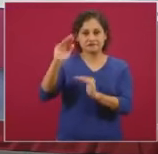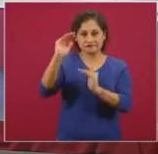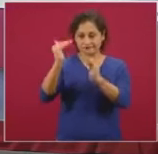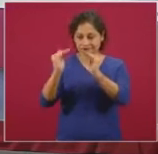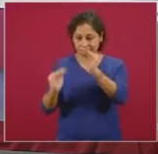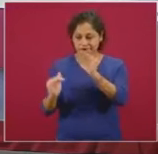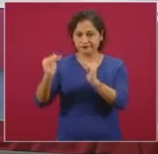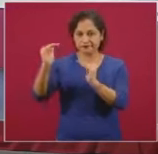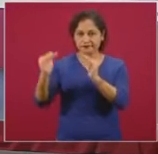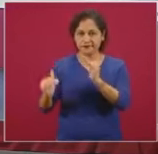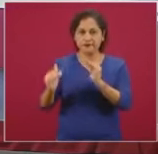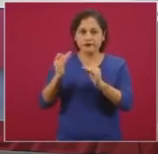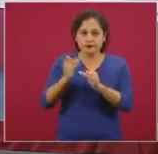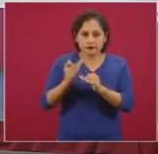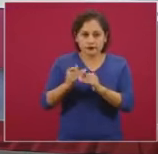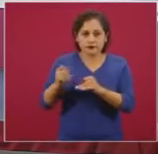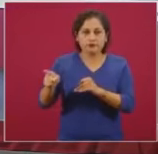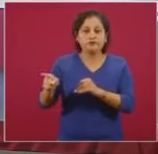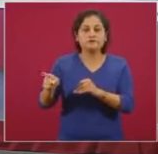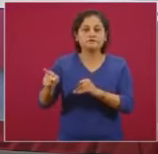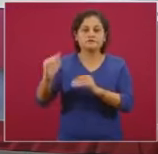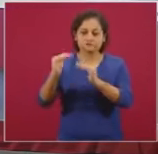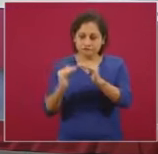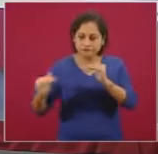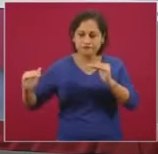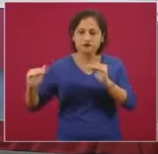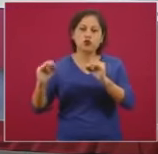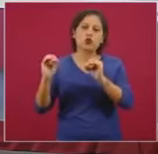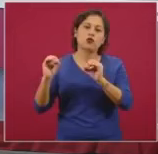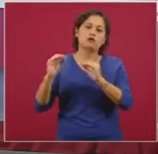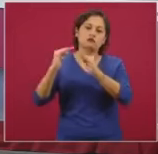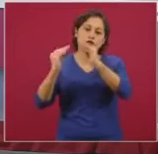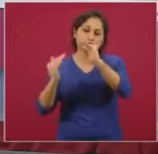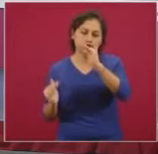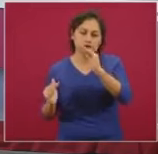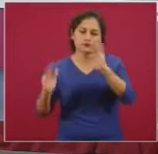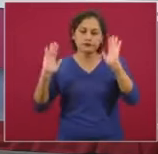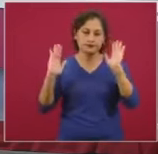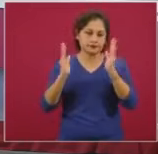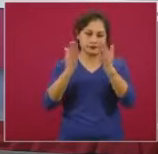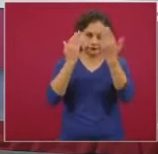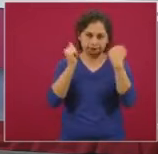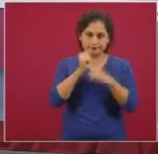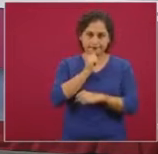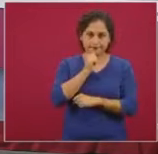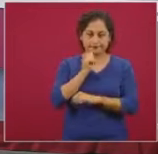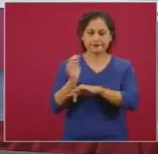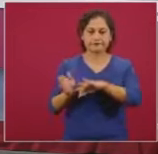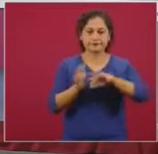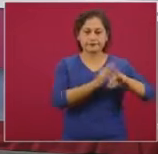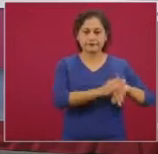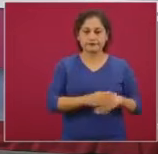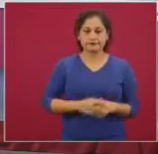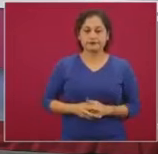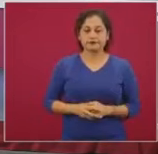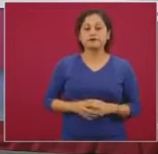es temprano para decir si esto se va a convertir en una meseta o va a seguir descendiendo. La siguiente, por favor.